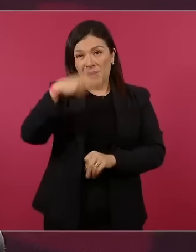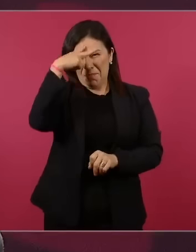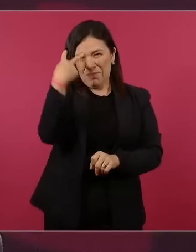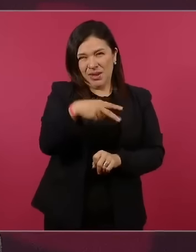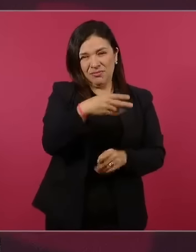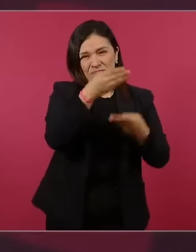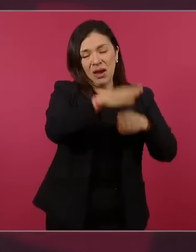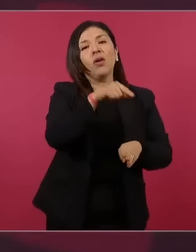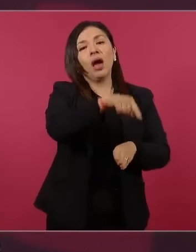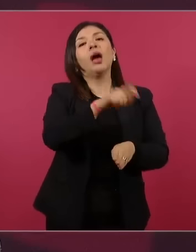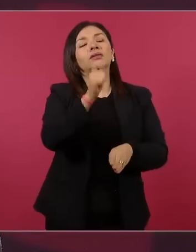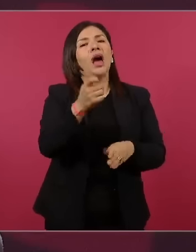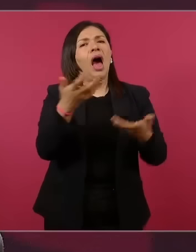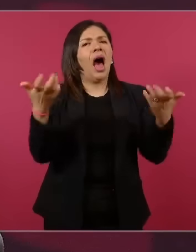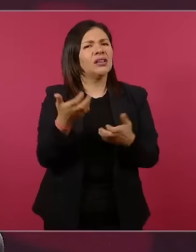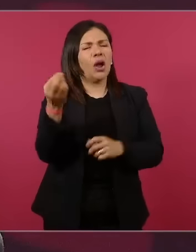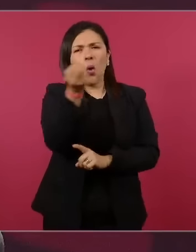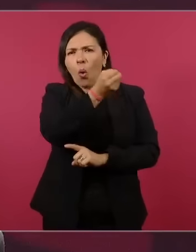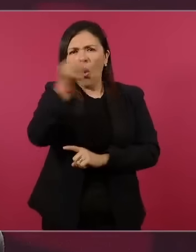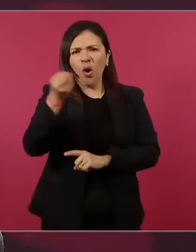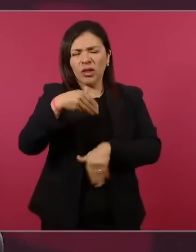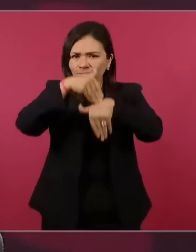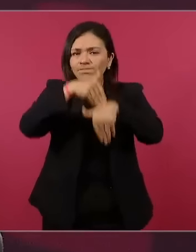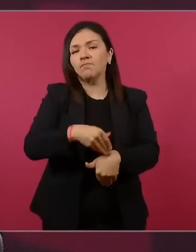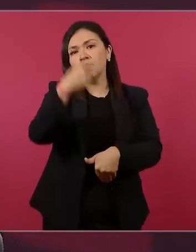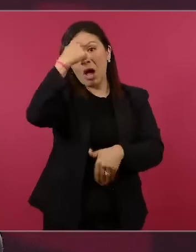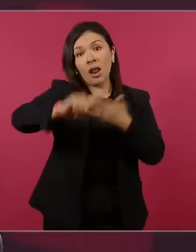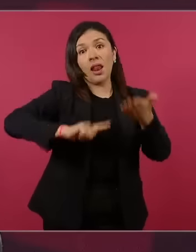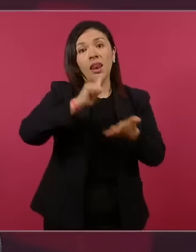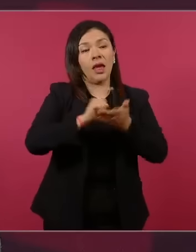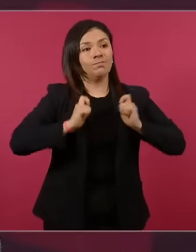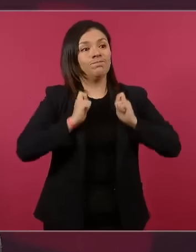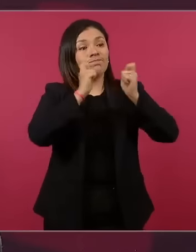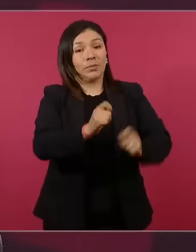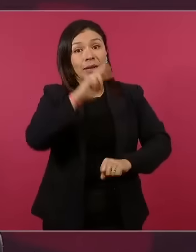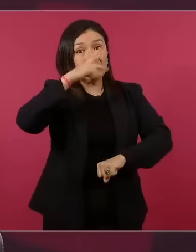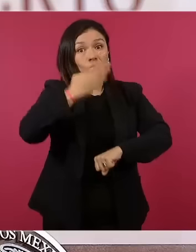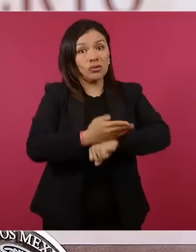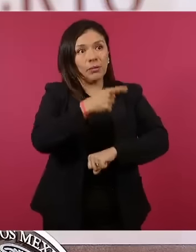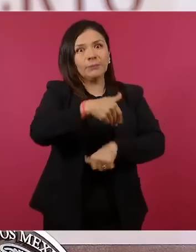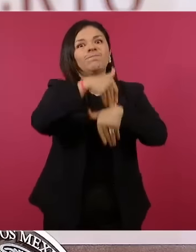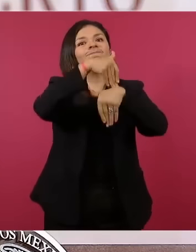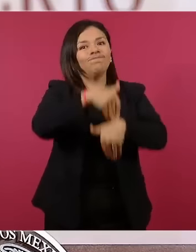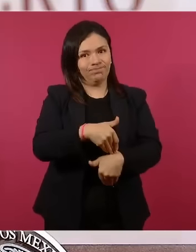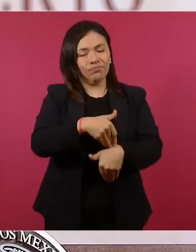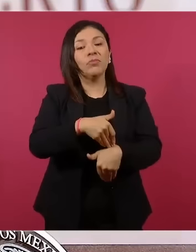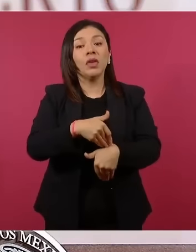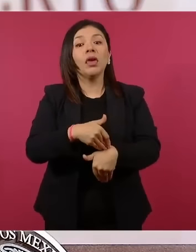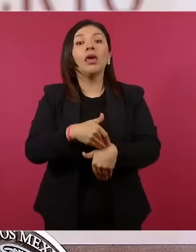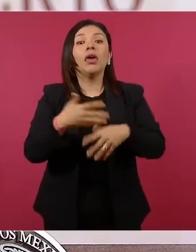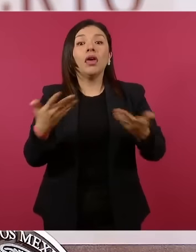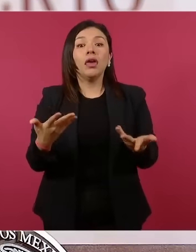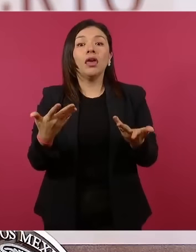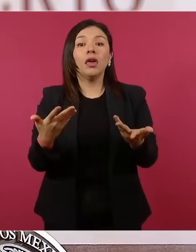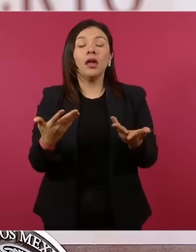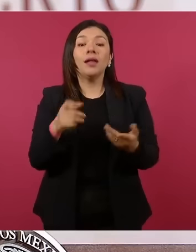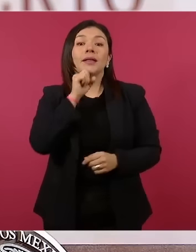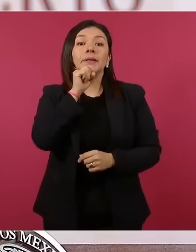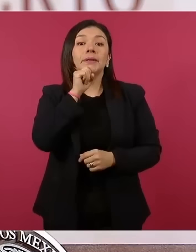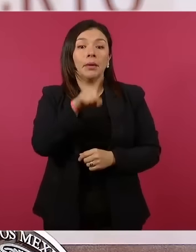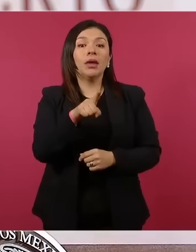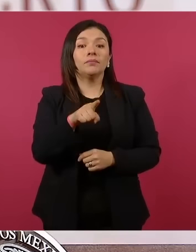un estricto cumplimiento al mandato legal que le ha sido asignado en esta tarea, y también pues decirles